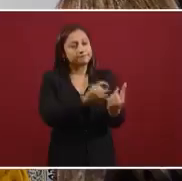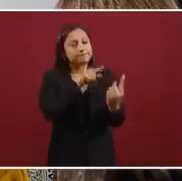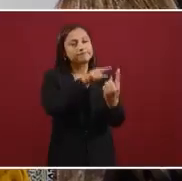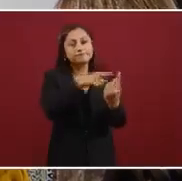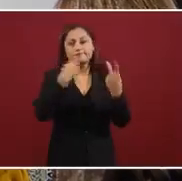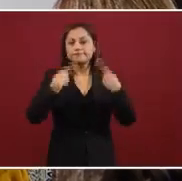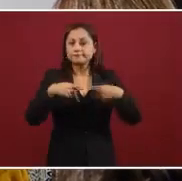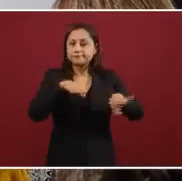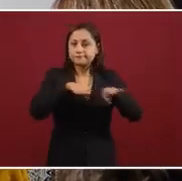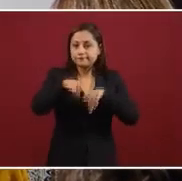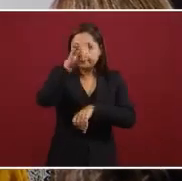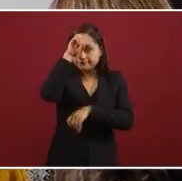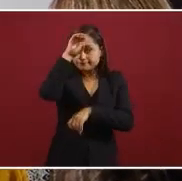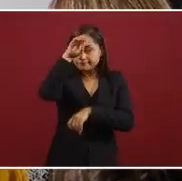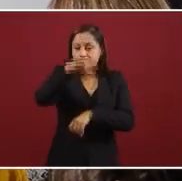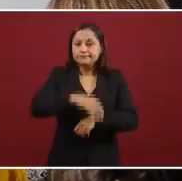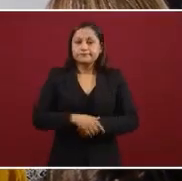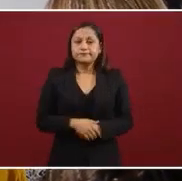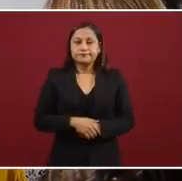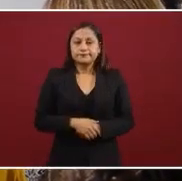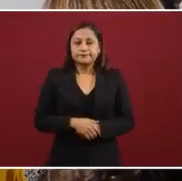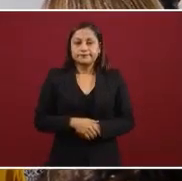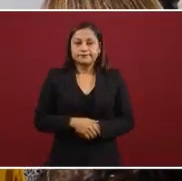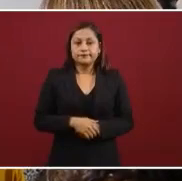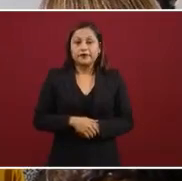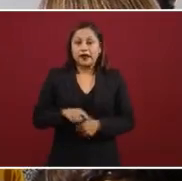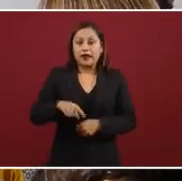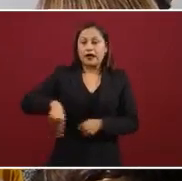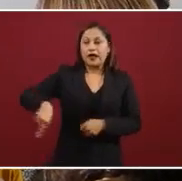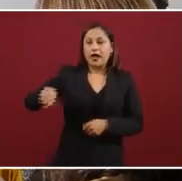Esto generó una controversia